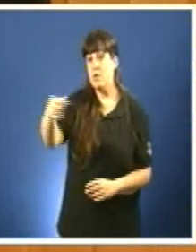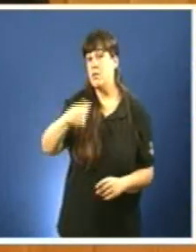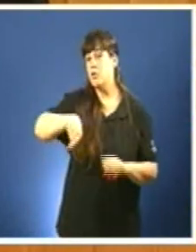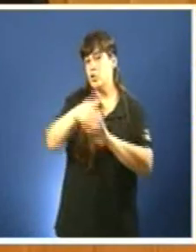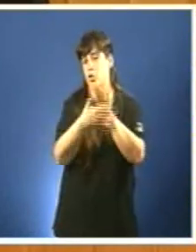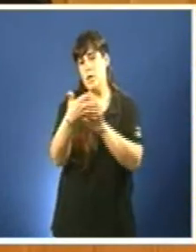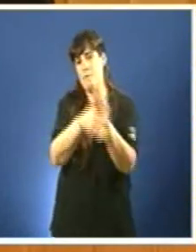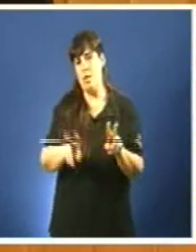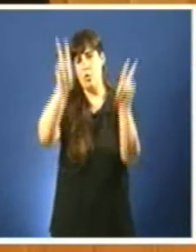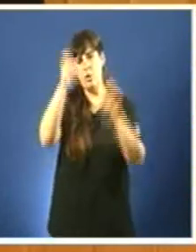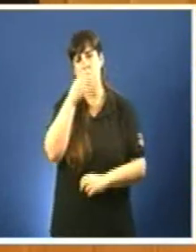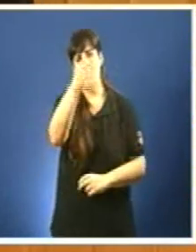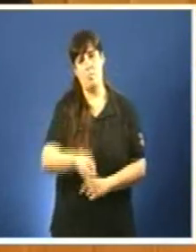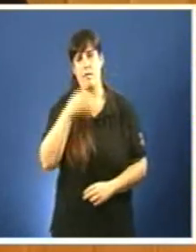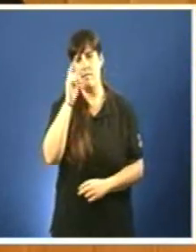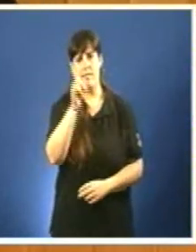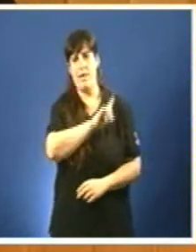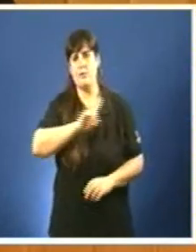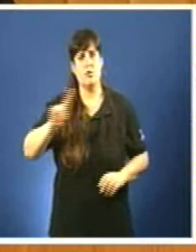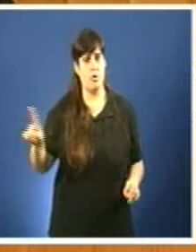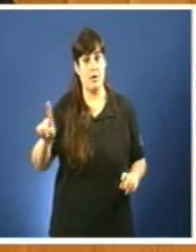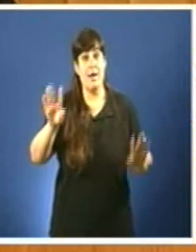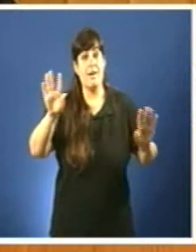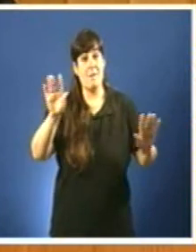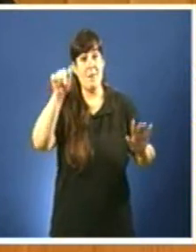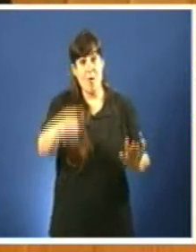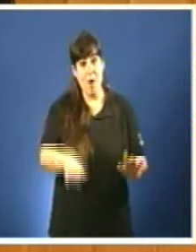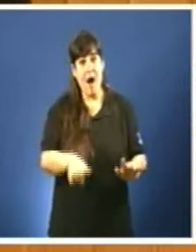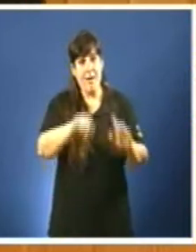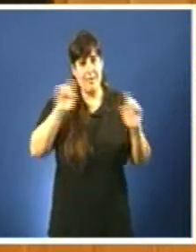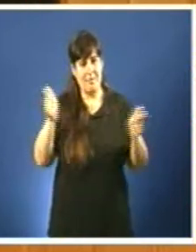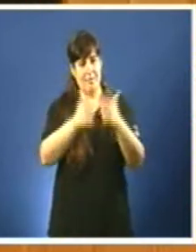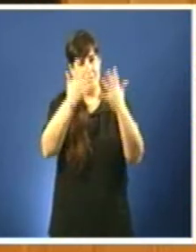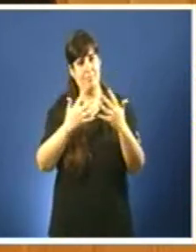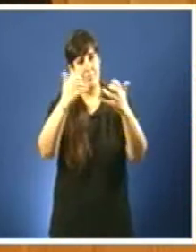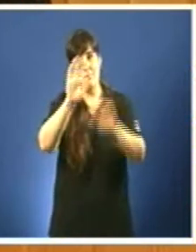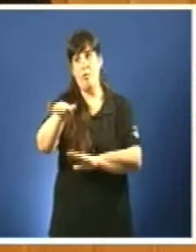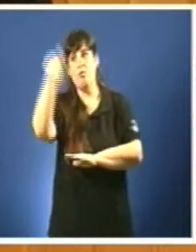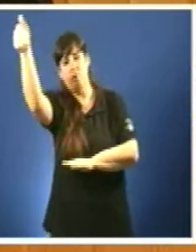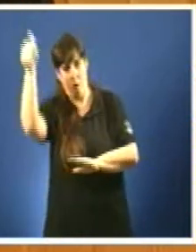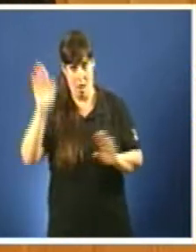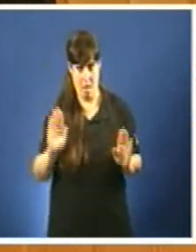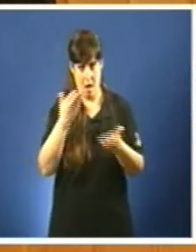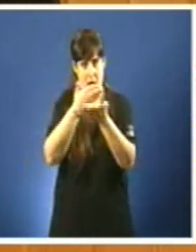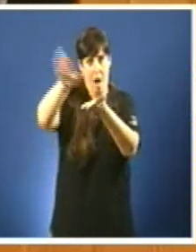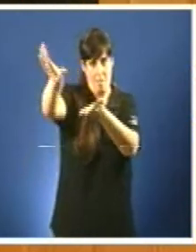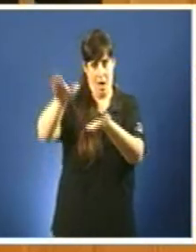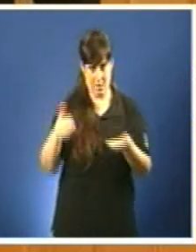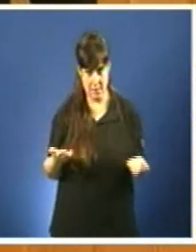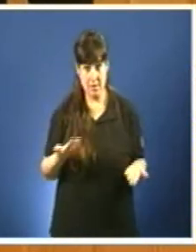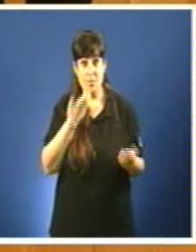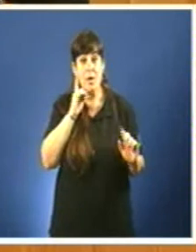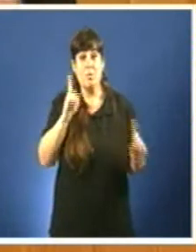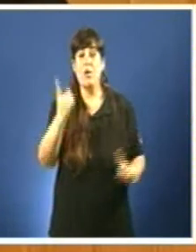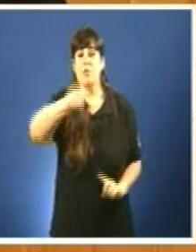comparecencia extraordinaria fora do período de sesións deste Parlamento. Se estamos a falar dunha cuestión tan grave, se estamos a